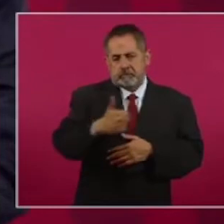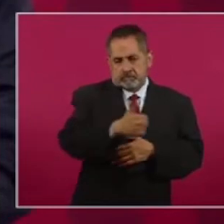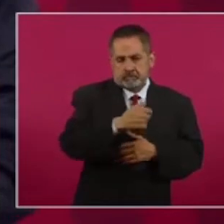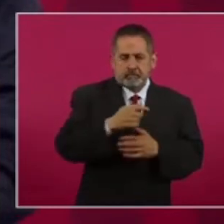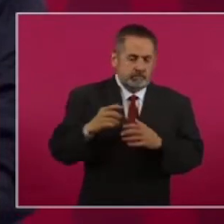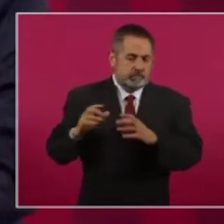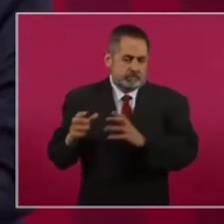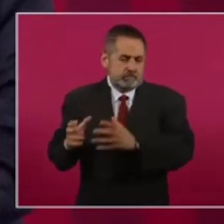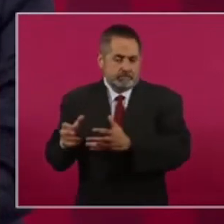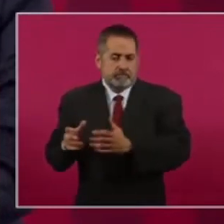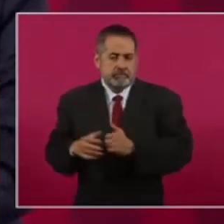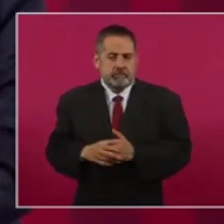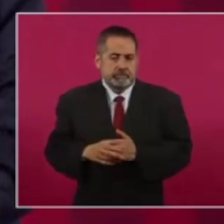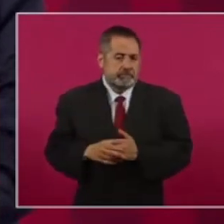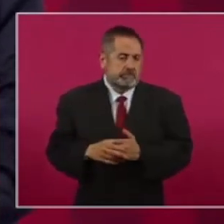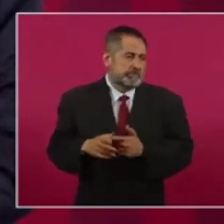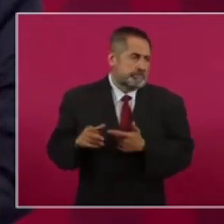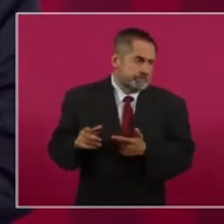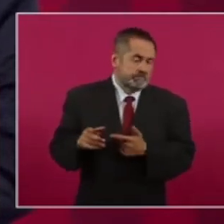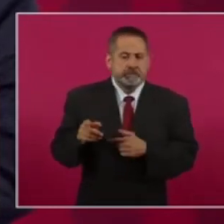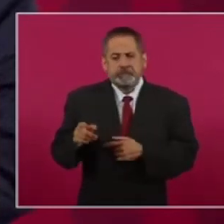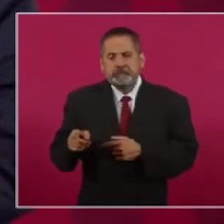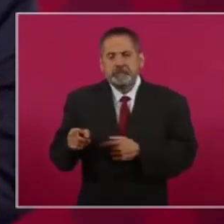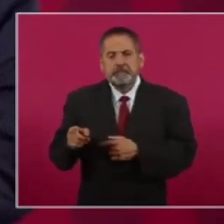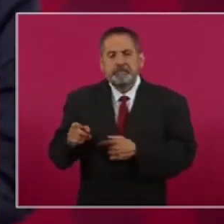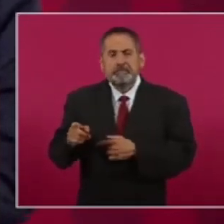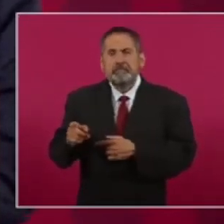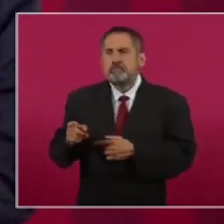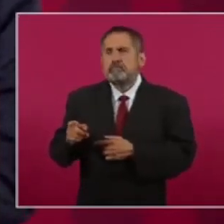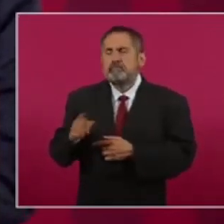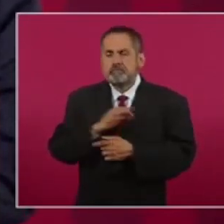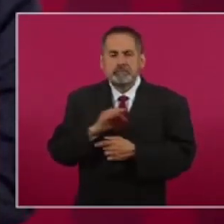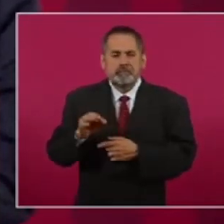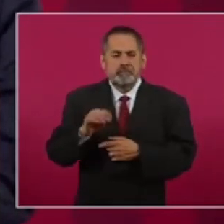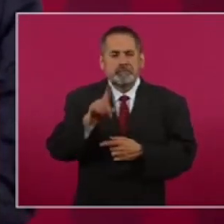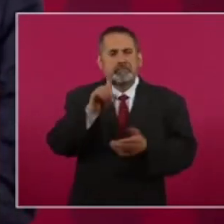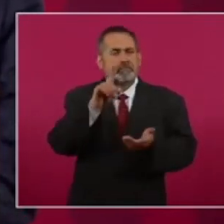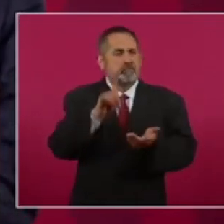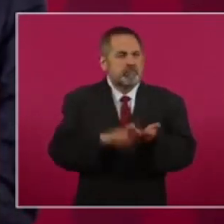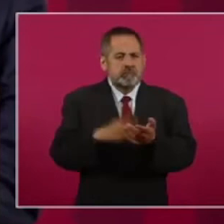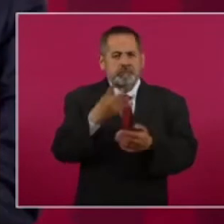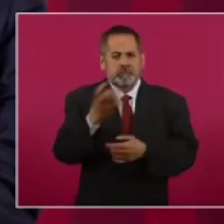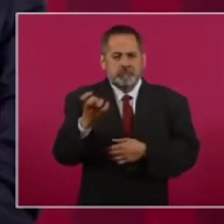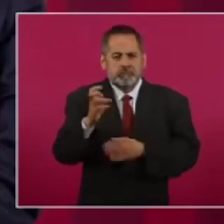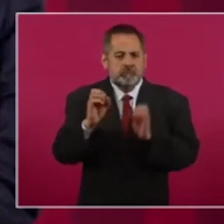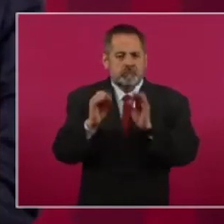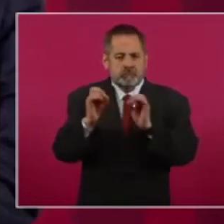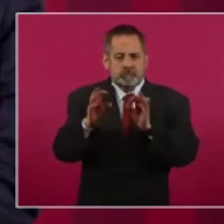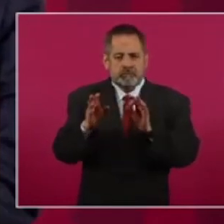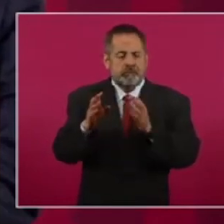y llevan como 1,400 terminadas.